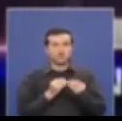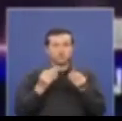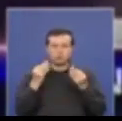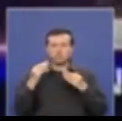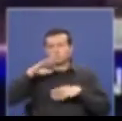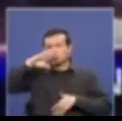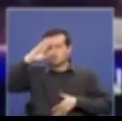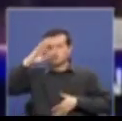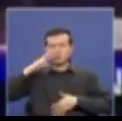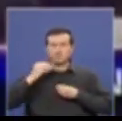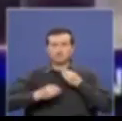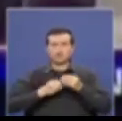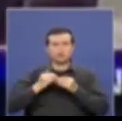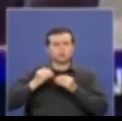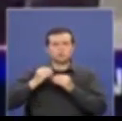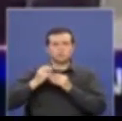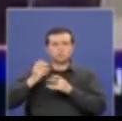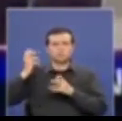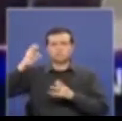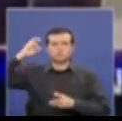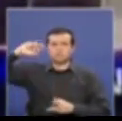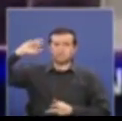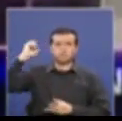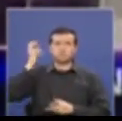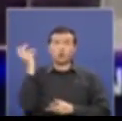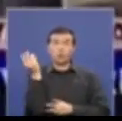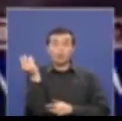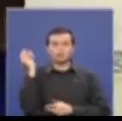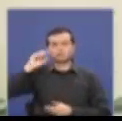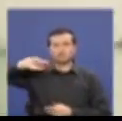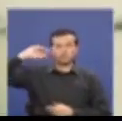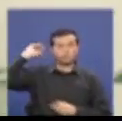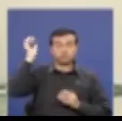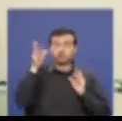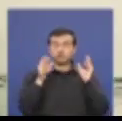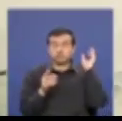resguardo policial lanzaron huevos contra las paredes.